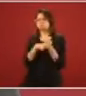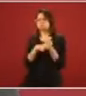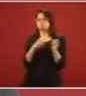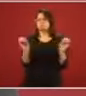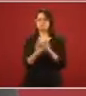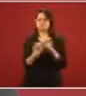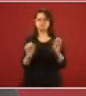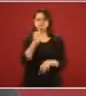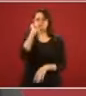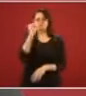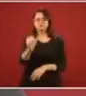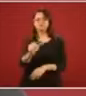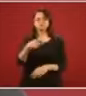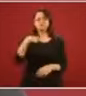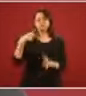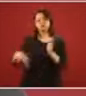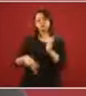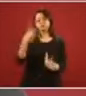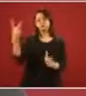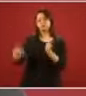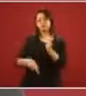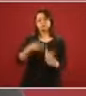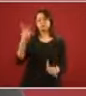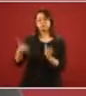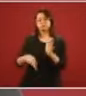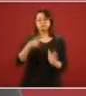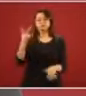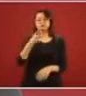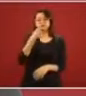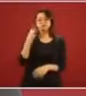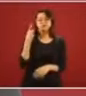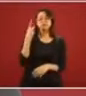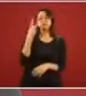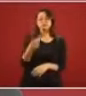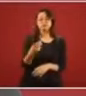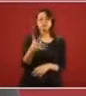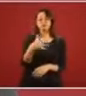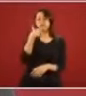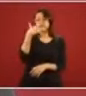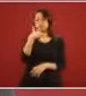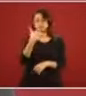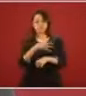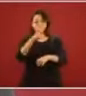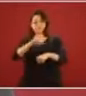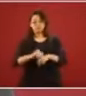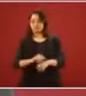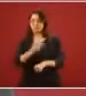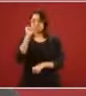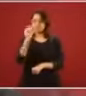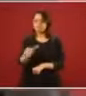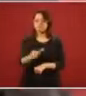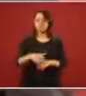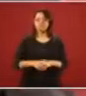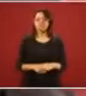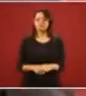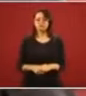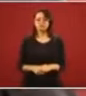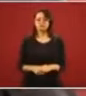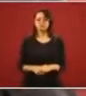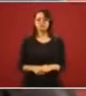Y yo he dicho de que no se va a permitir la corrupción. Y no estoy